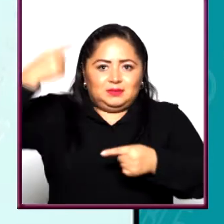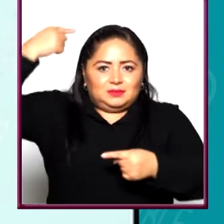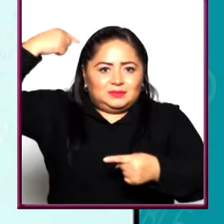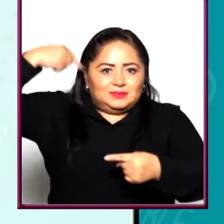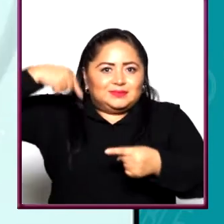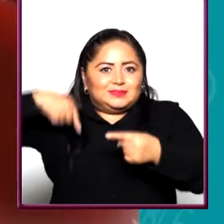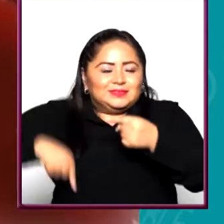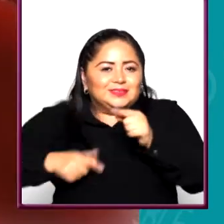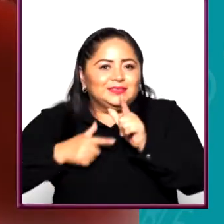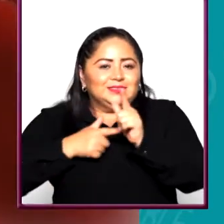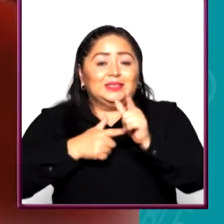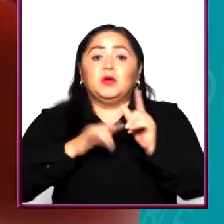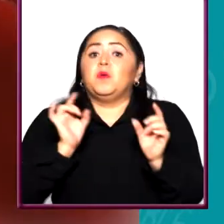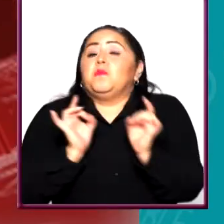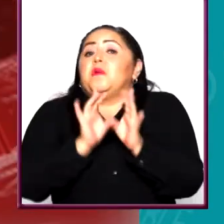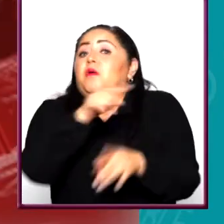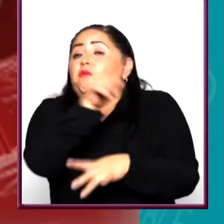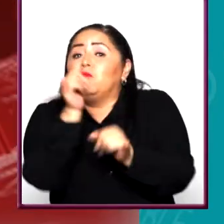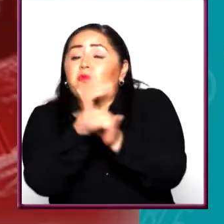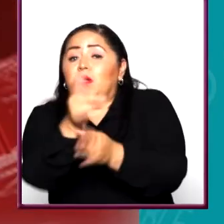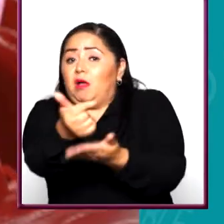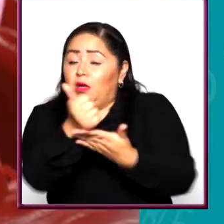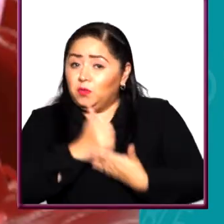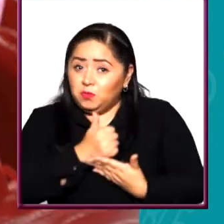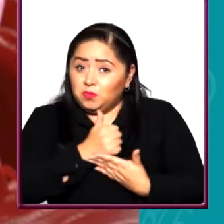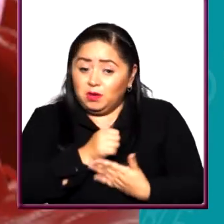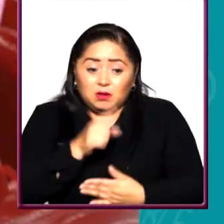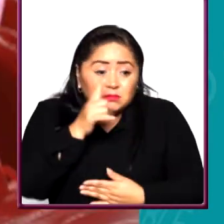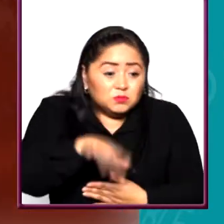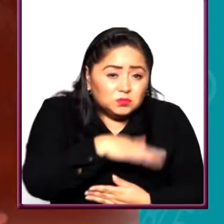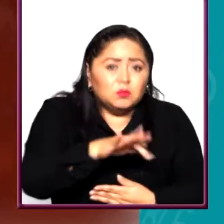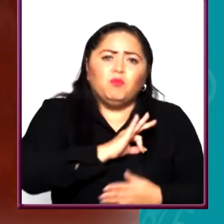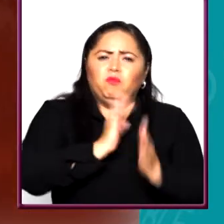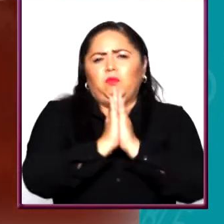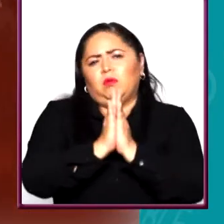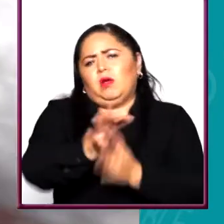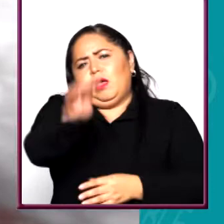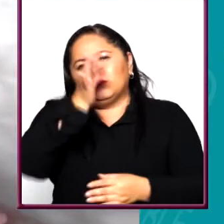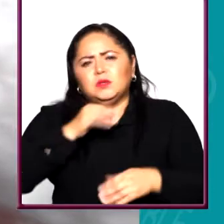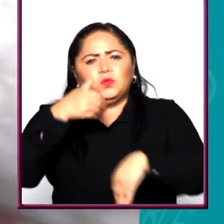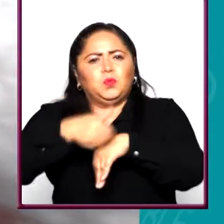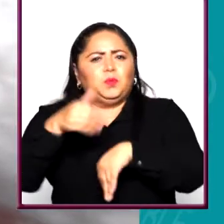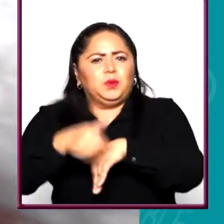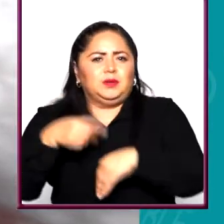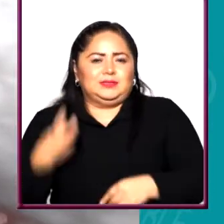siguió el óvulo. Cualquier información que nos ayude a localizarlo, favor de comunicarse a los